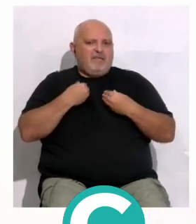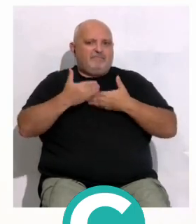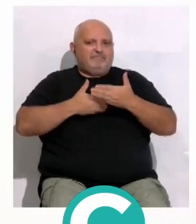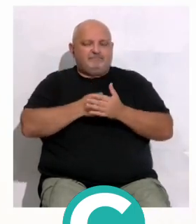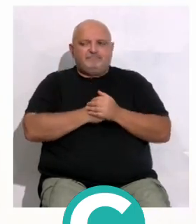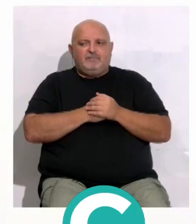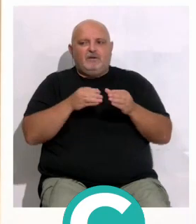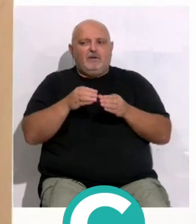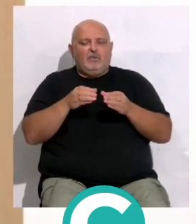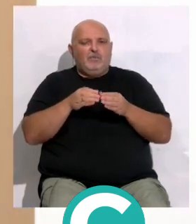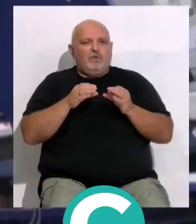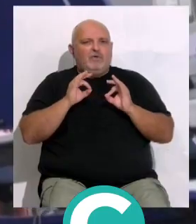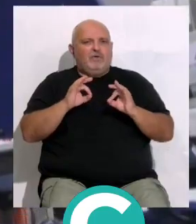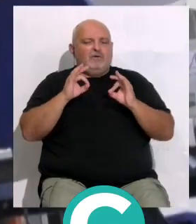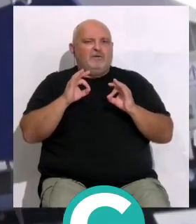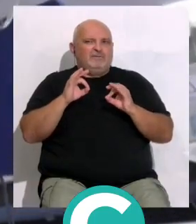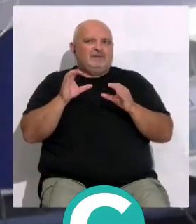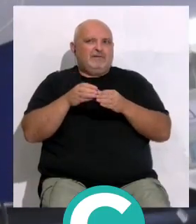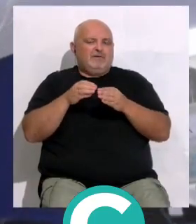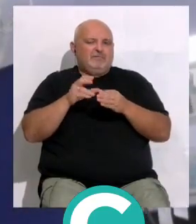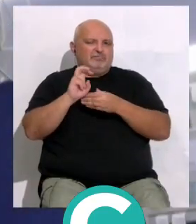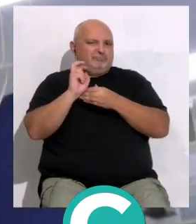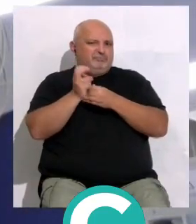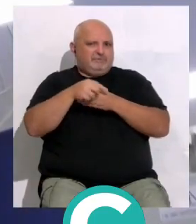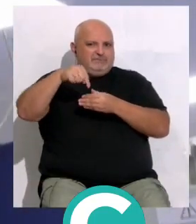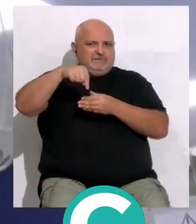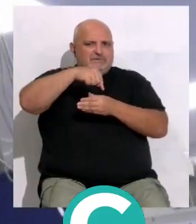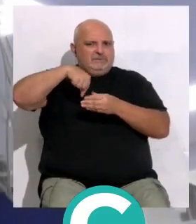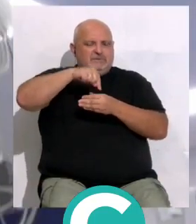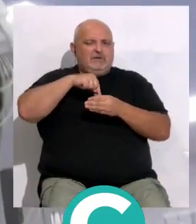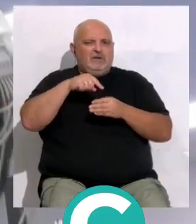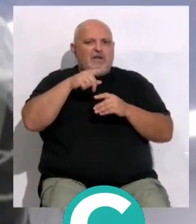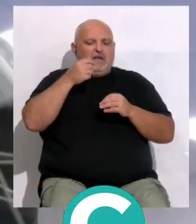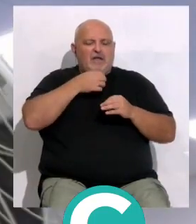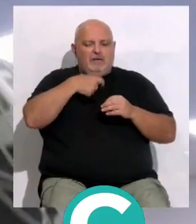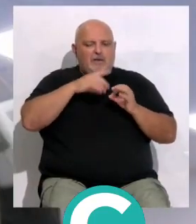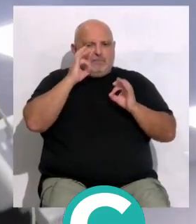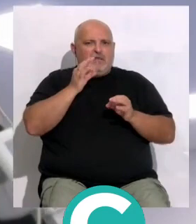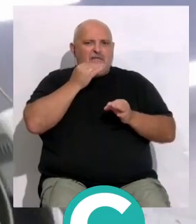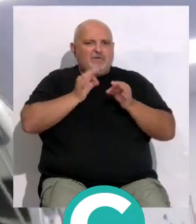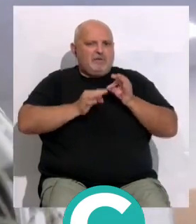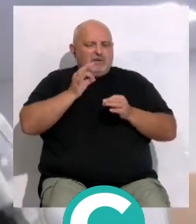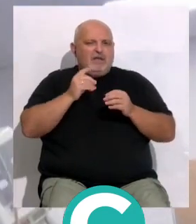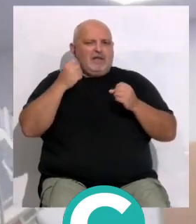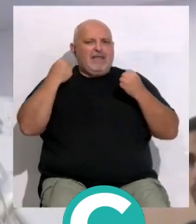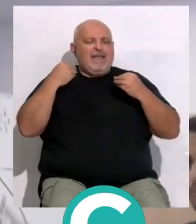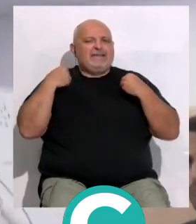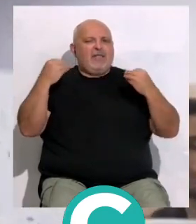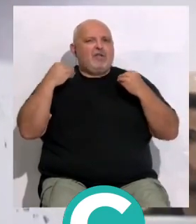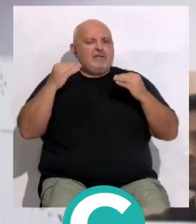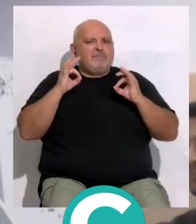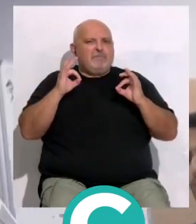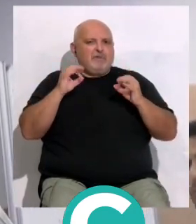persona. El grupo de investigación ESFI es un equipo multidisciplinar integrado por endocrinos, nutricionistas, entrenadores